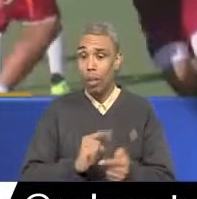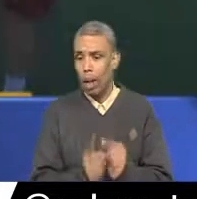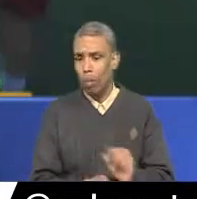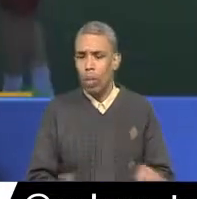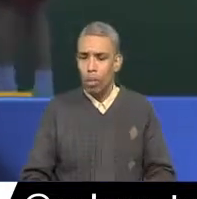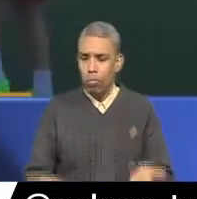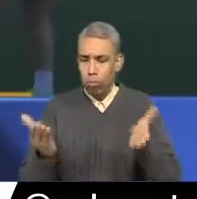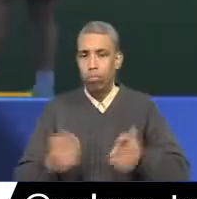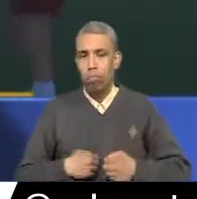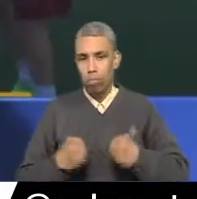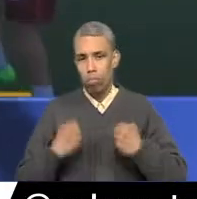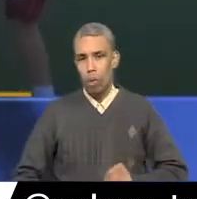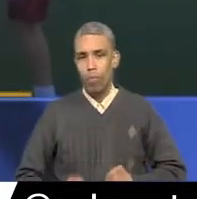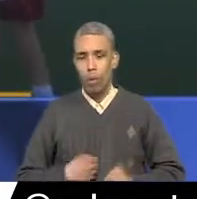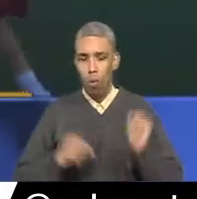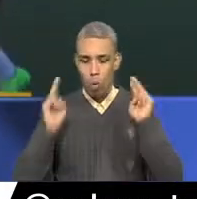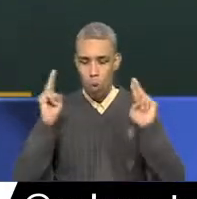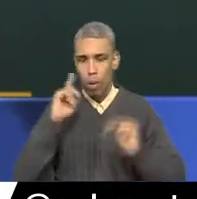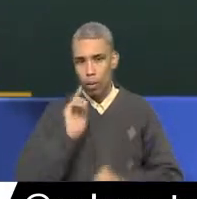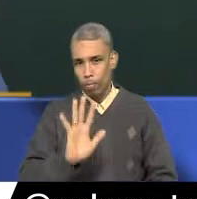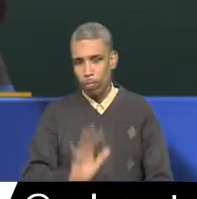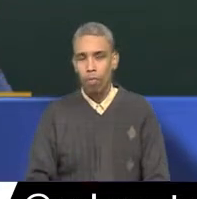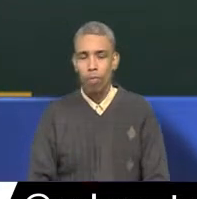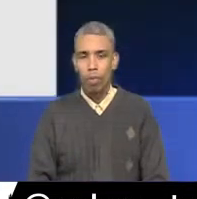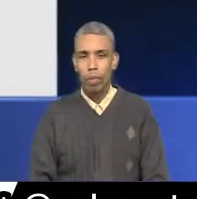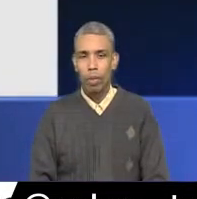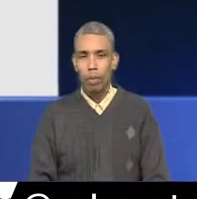otras noticias deportivas después de la pausa, ya regresamos.